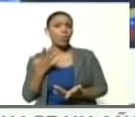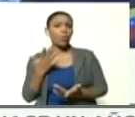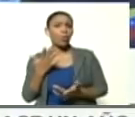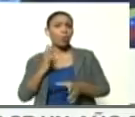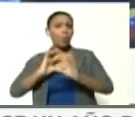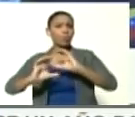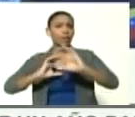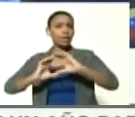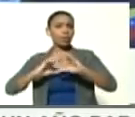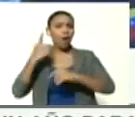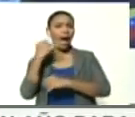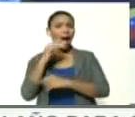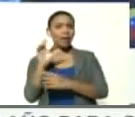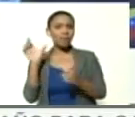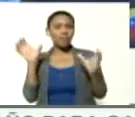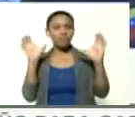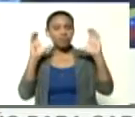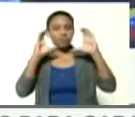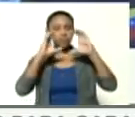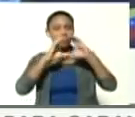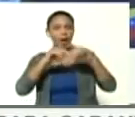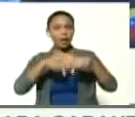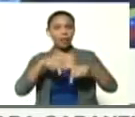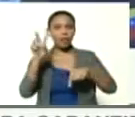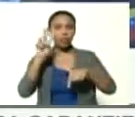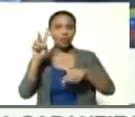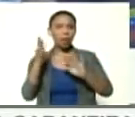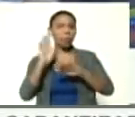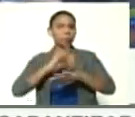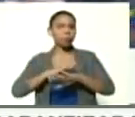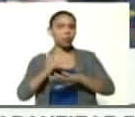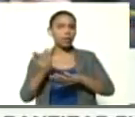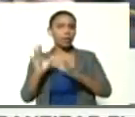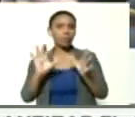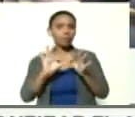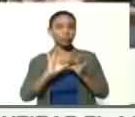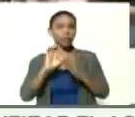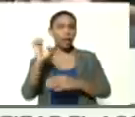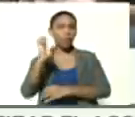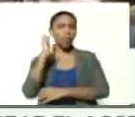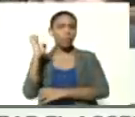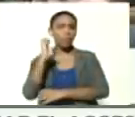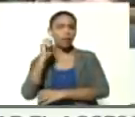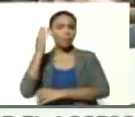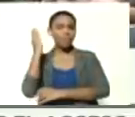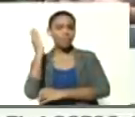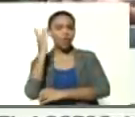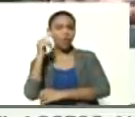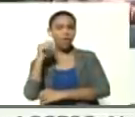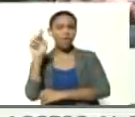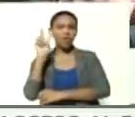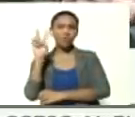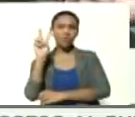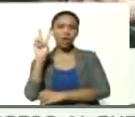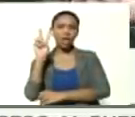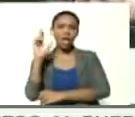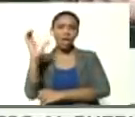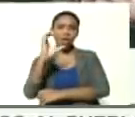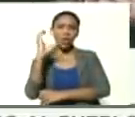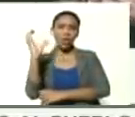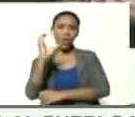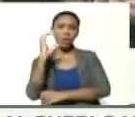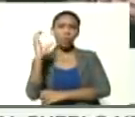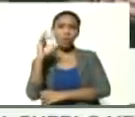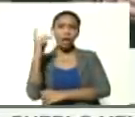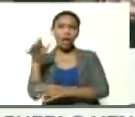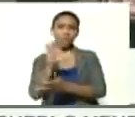de comunicación se concentran en Venezuela? ¿Por qué la Unión Europea sanciona a Venezuela cuando en Colombia está el